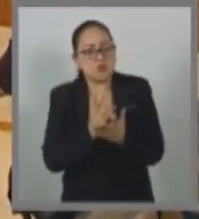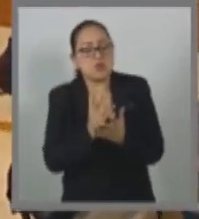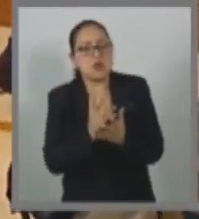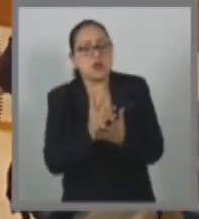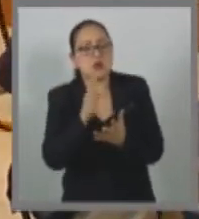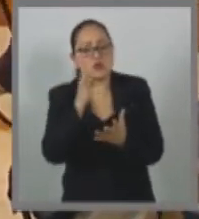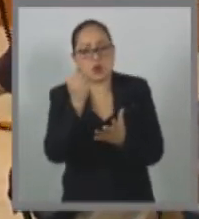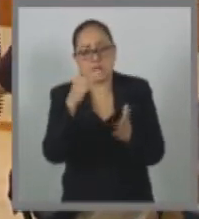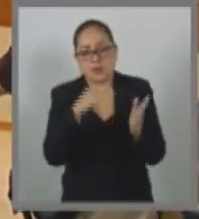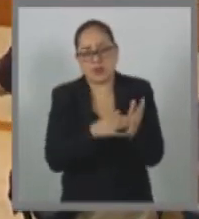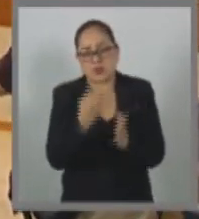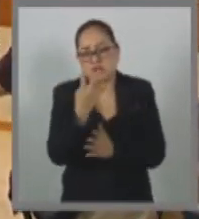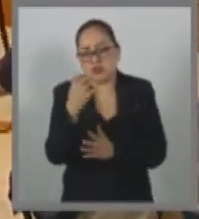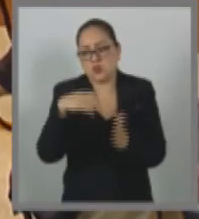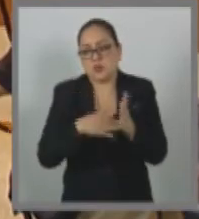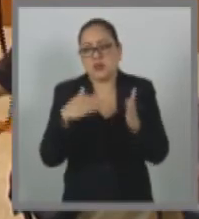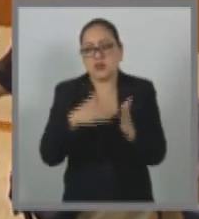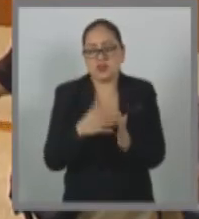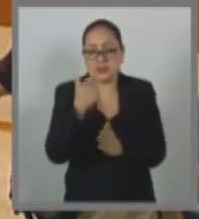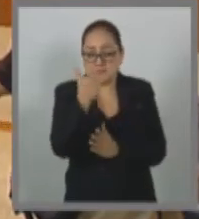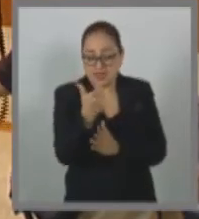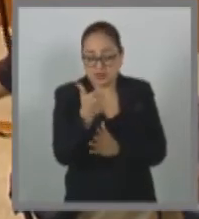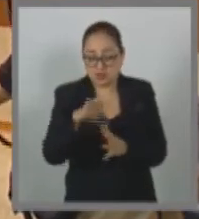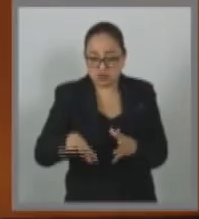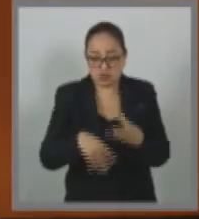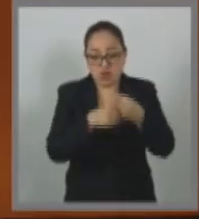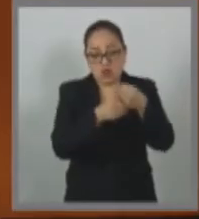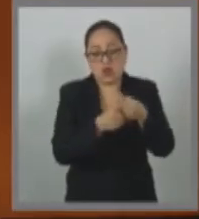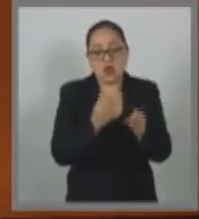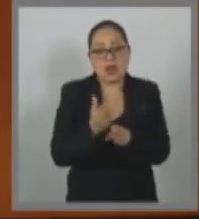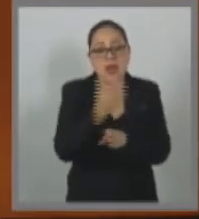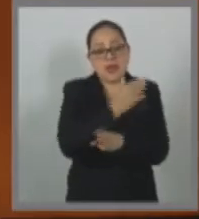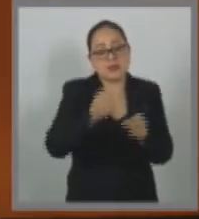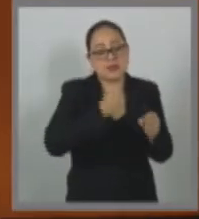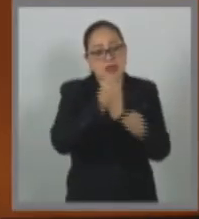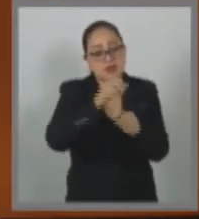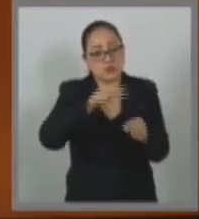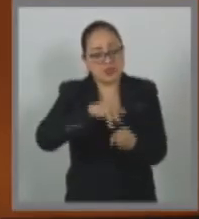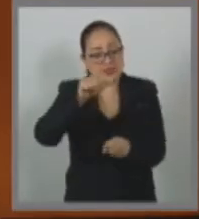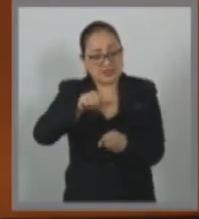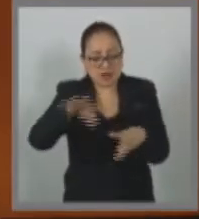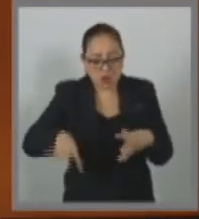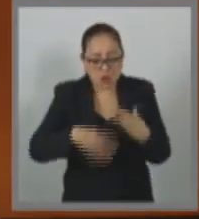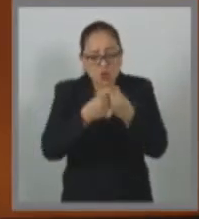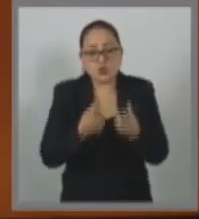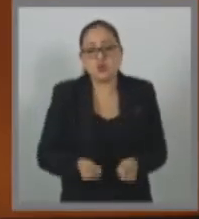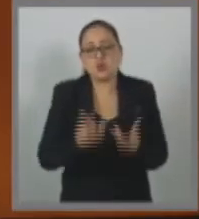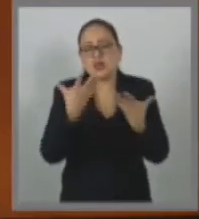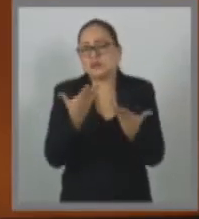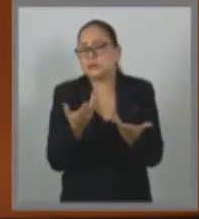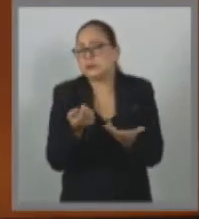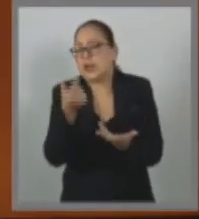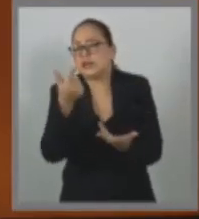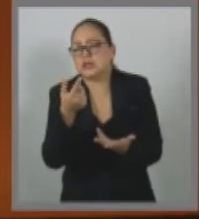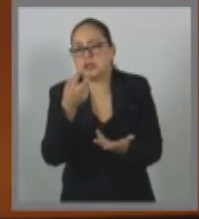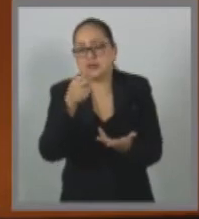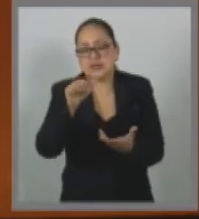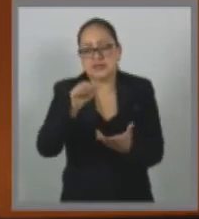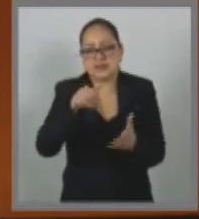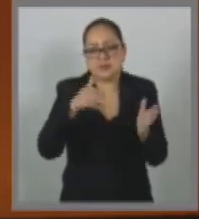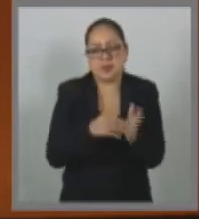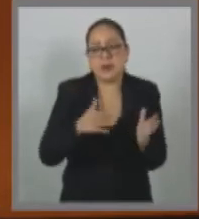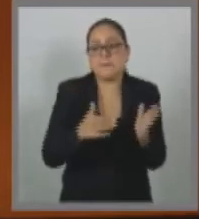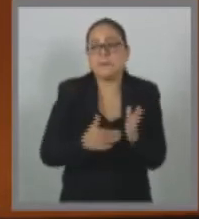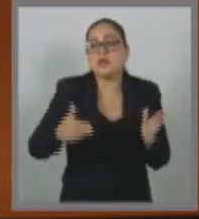de 9.400 millones de pesos que sumados al de 2016 nos da un acumulado de casi 16.000 millones de